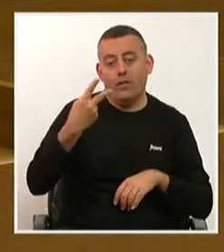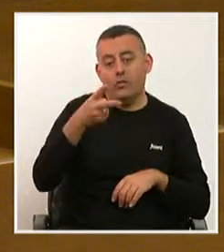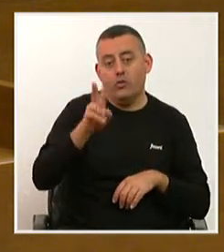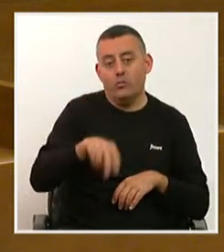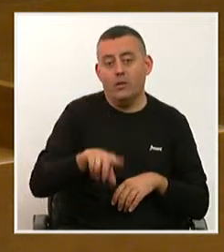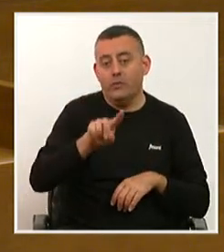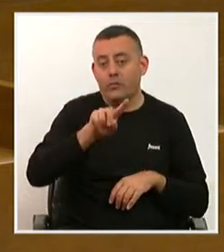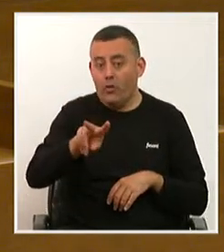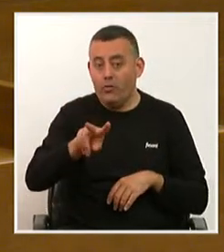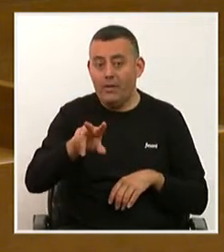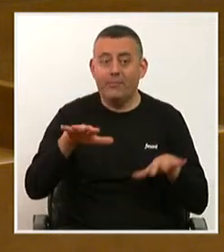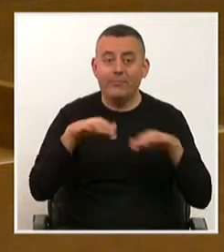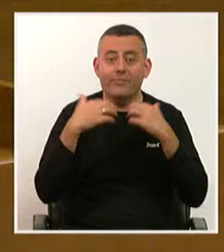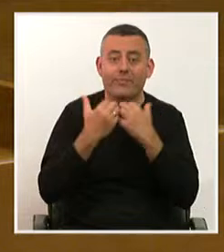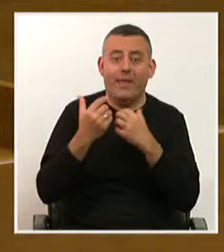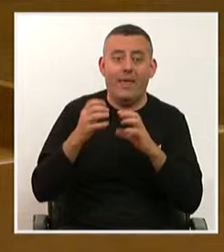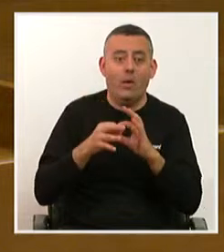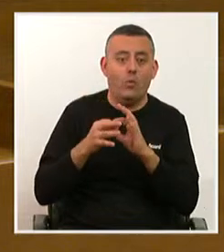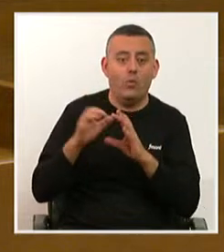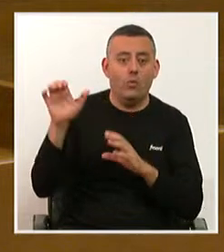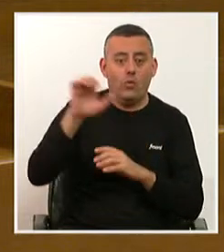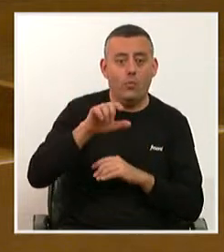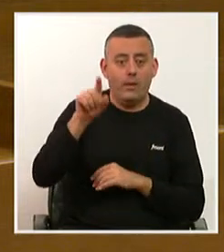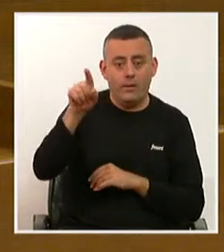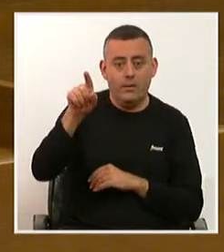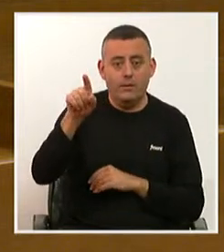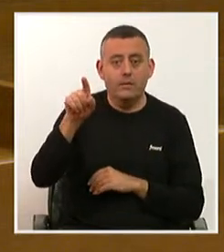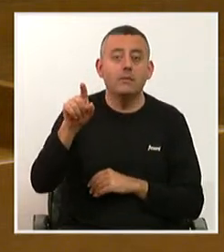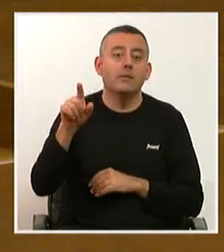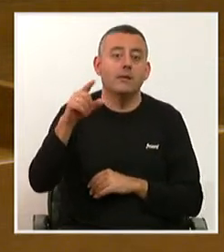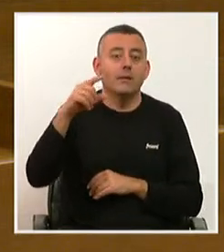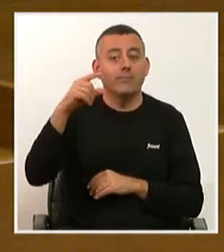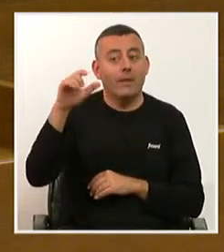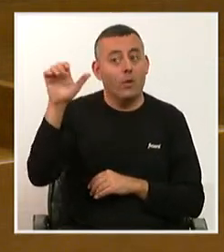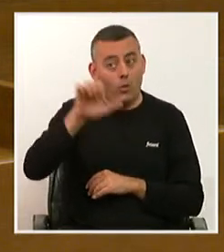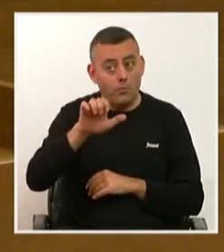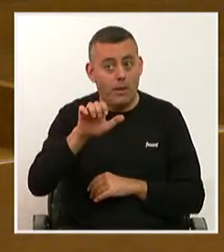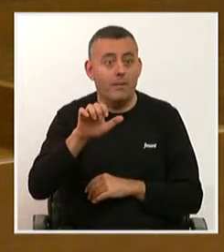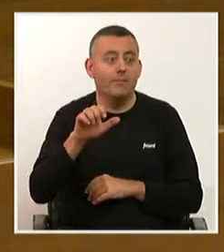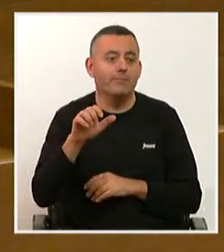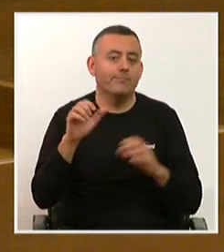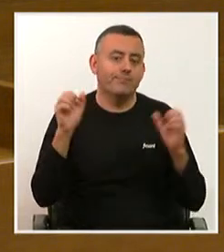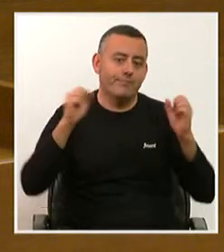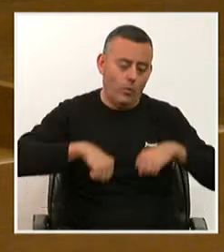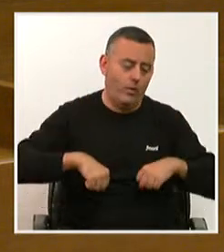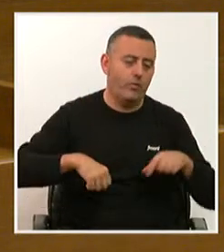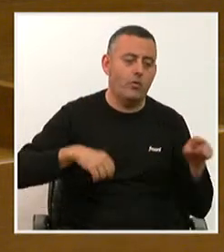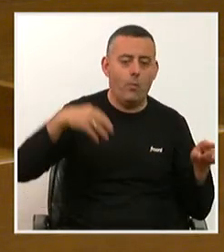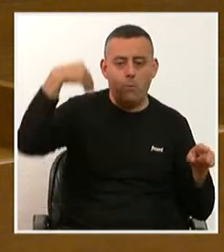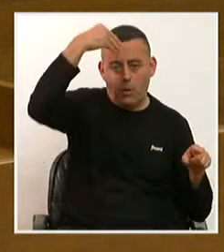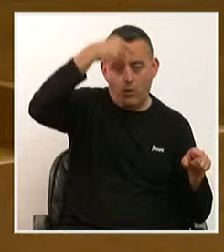eurocámara un tratado agrícola entre la Unión Europea y Marruecos un tratado que fue apoyado por el partido